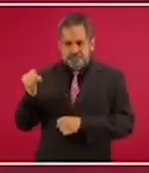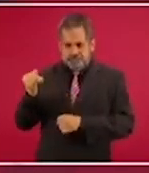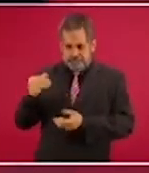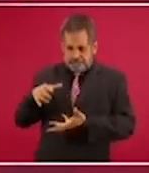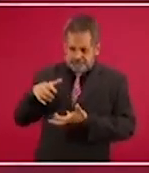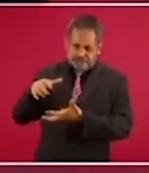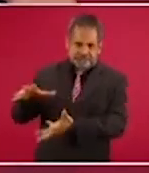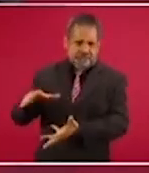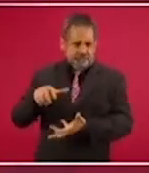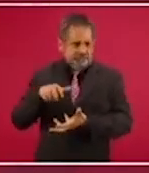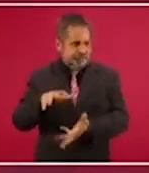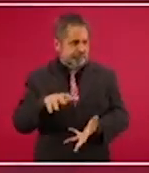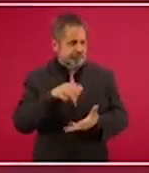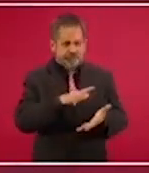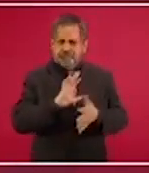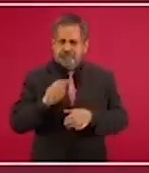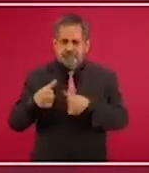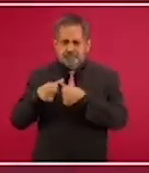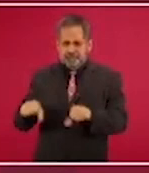tienen recursos depositados